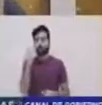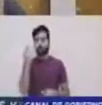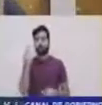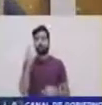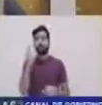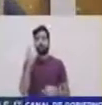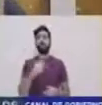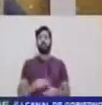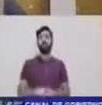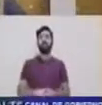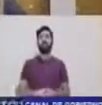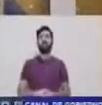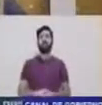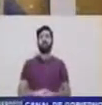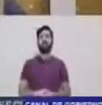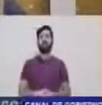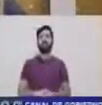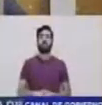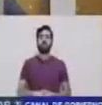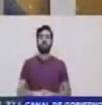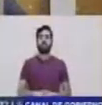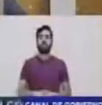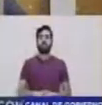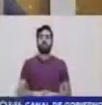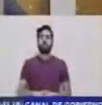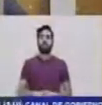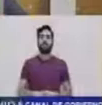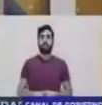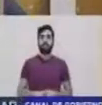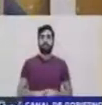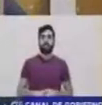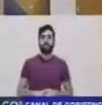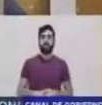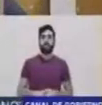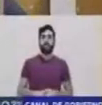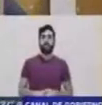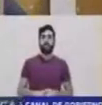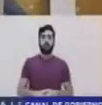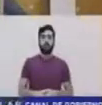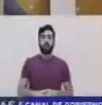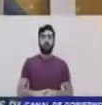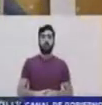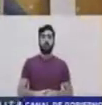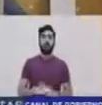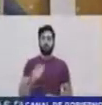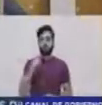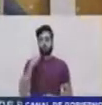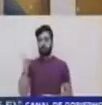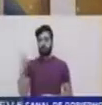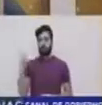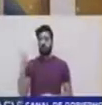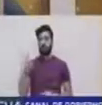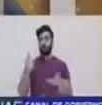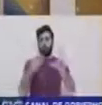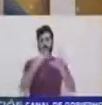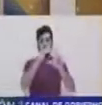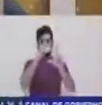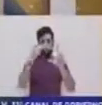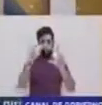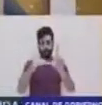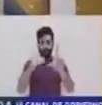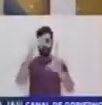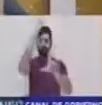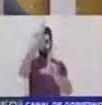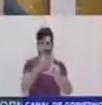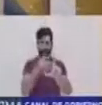cuatro ángulos rectos, voy a tomar este de acá como un ángulo recto.